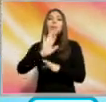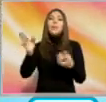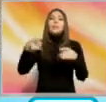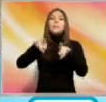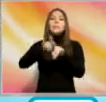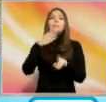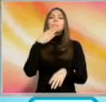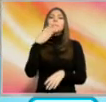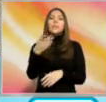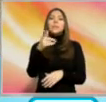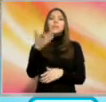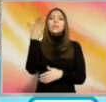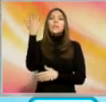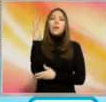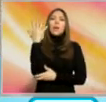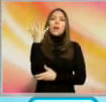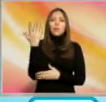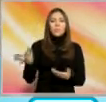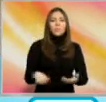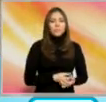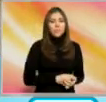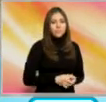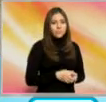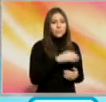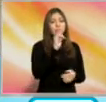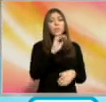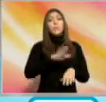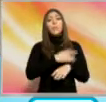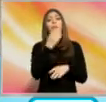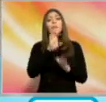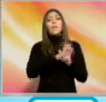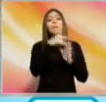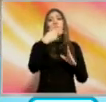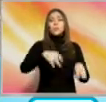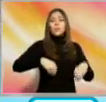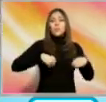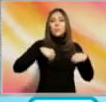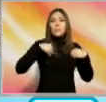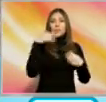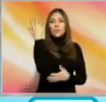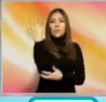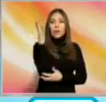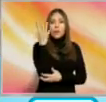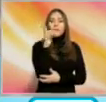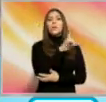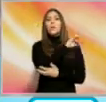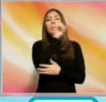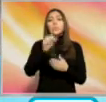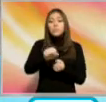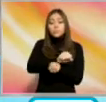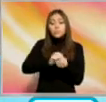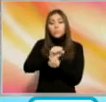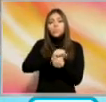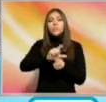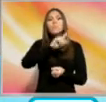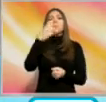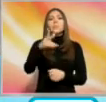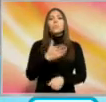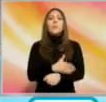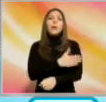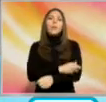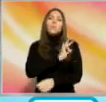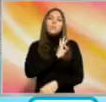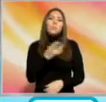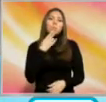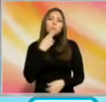de una forma un poco dramática, la vida de un árbol, le estamos retribuyendo de alguna forma y esta madera podrá ser reutilizada. Como bien lo Exactamente. mencionaste, hay otro